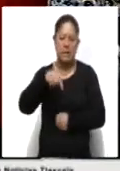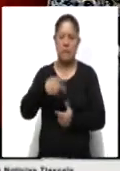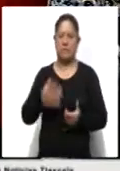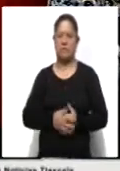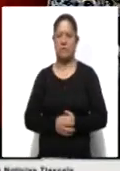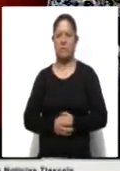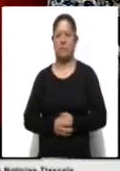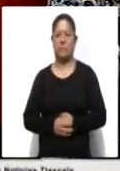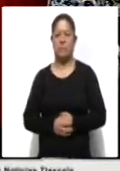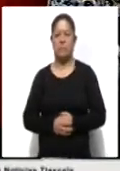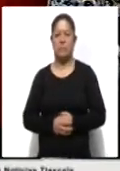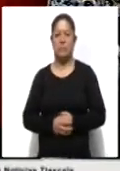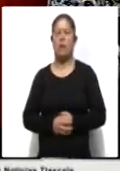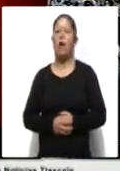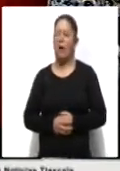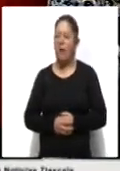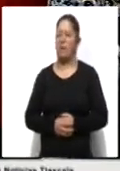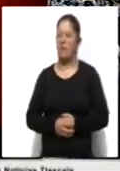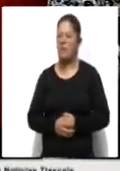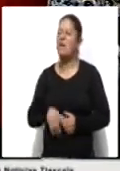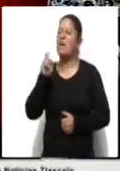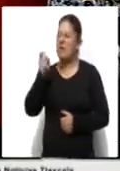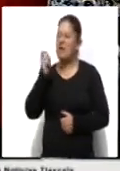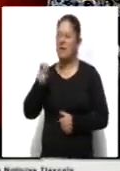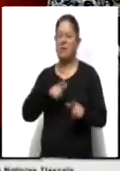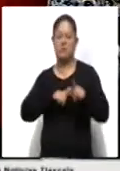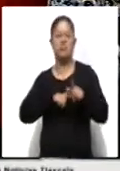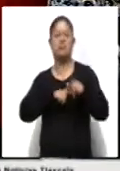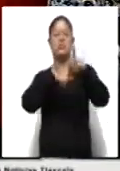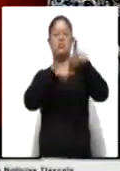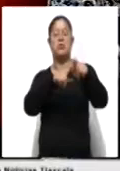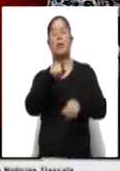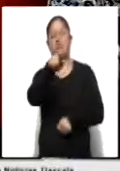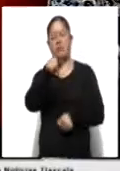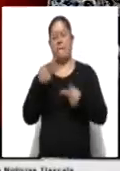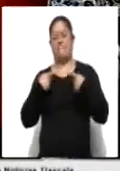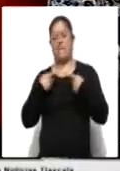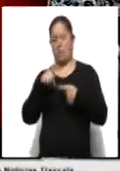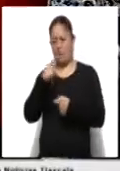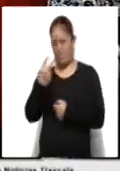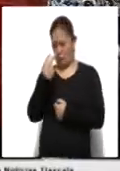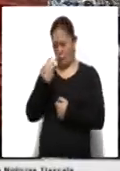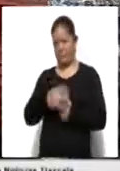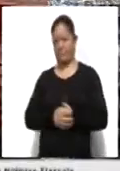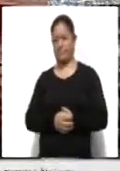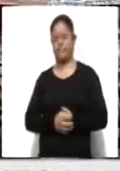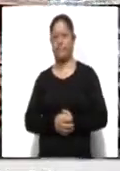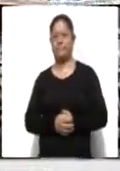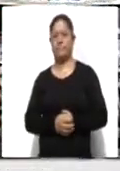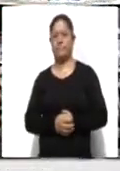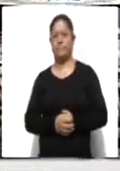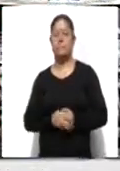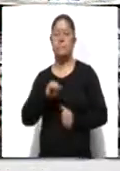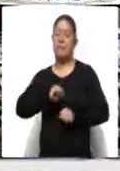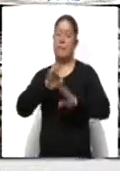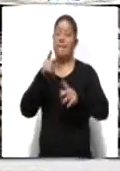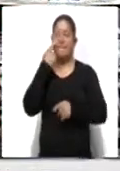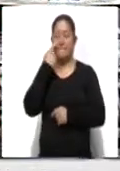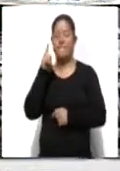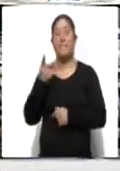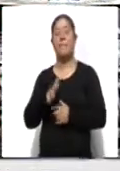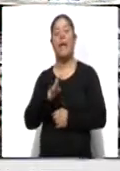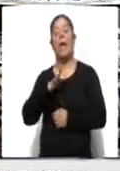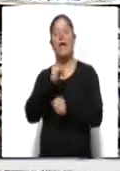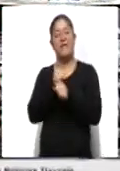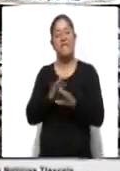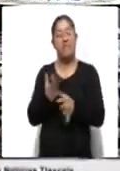Sí, nos pudieras compartir un poco más qué es la sustentabilidad para quienes nos ven y nos escuchan. Sí. Claro, mira, de acuerdo al informe